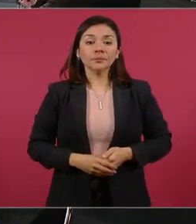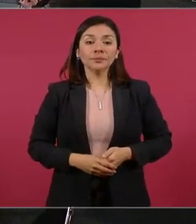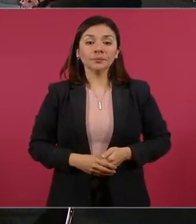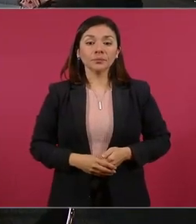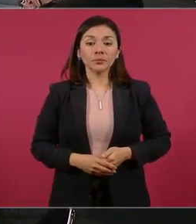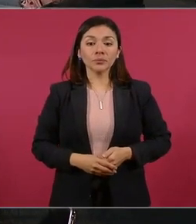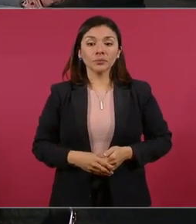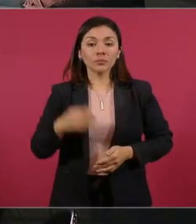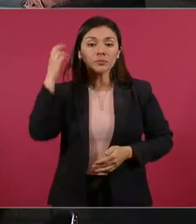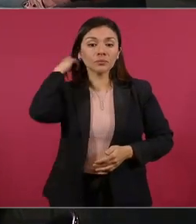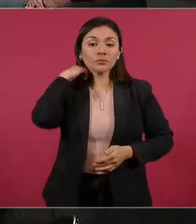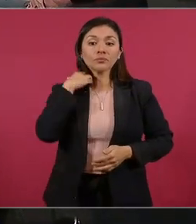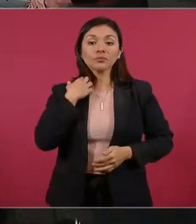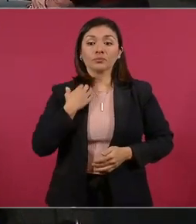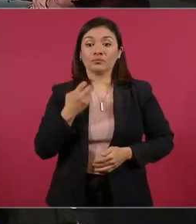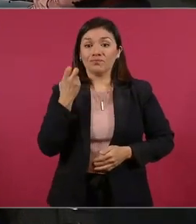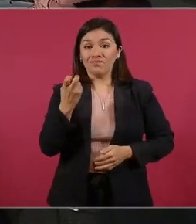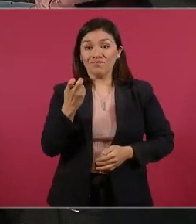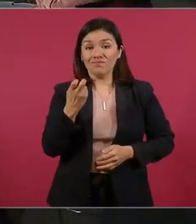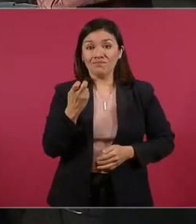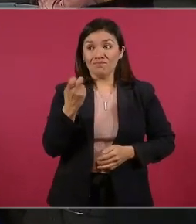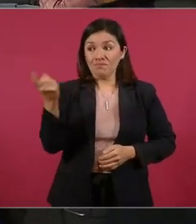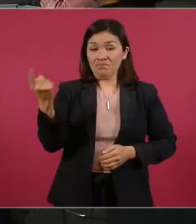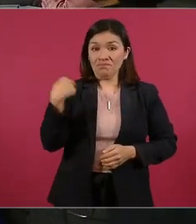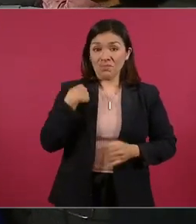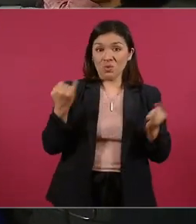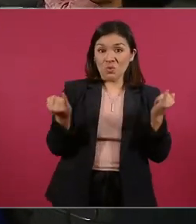Entonces, no somos iguales,